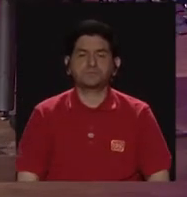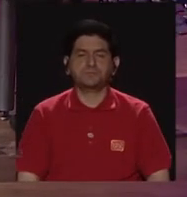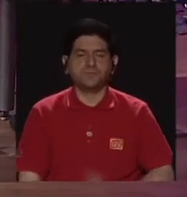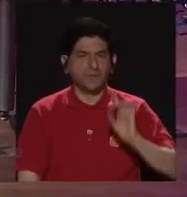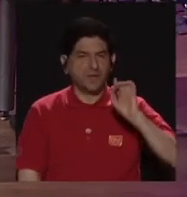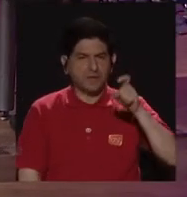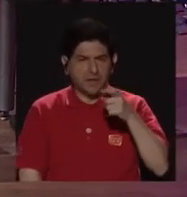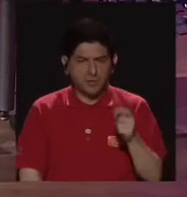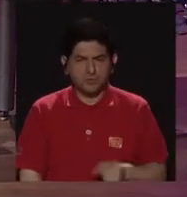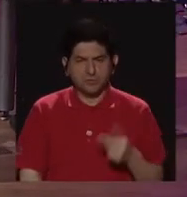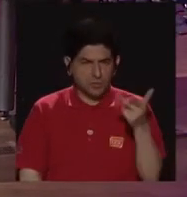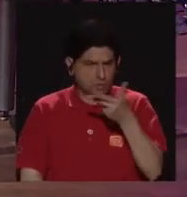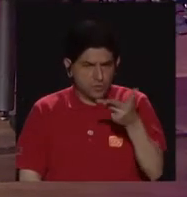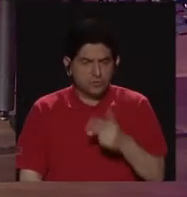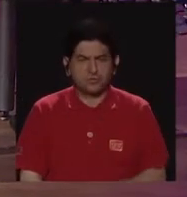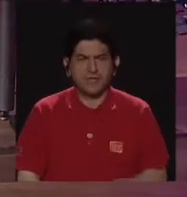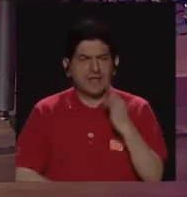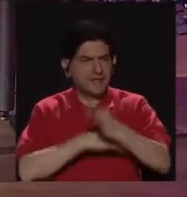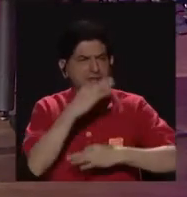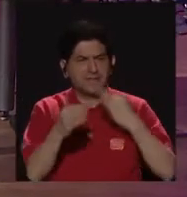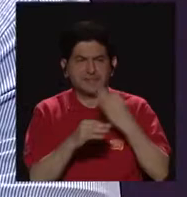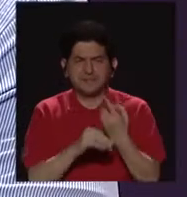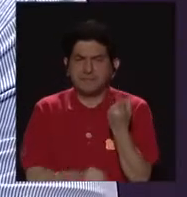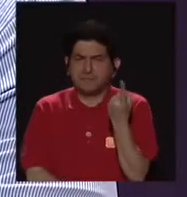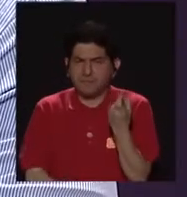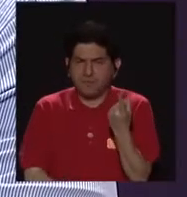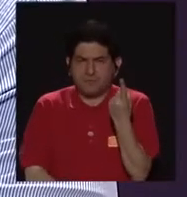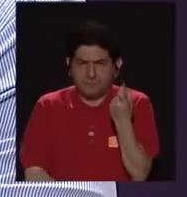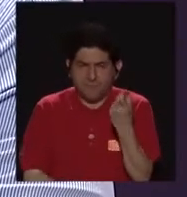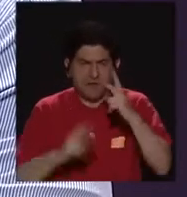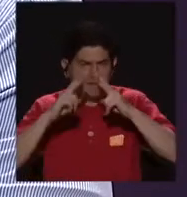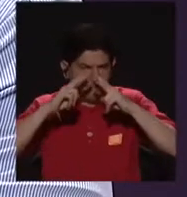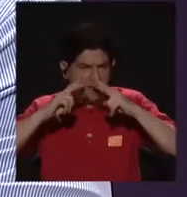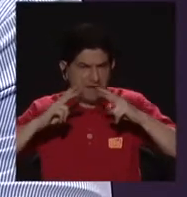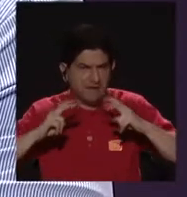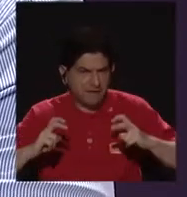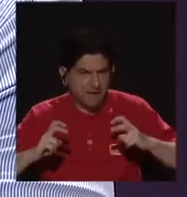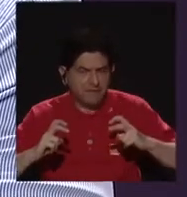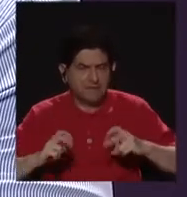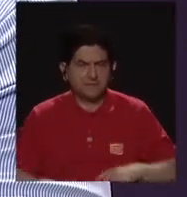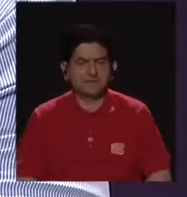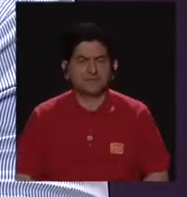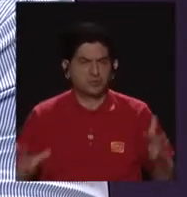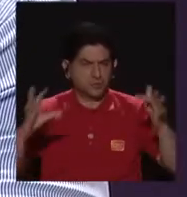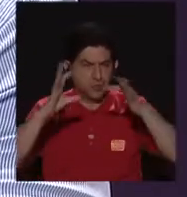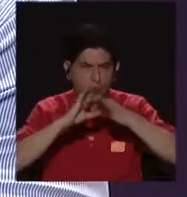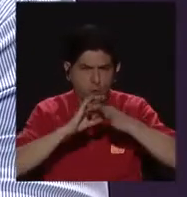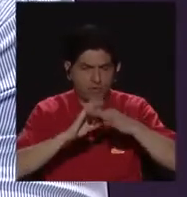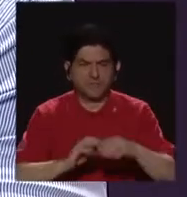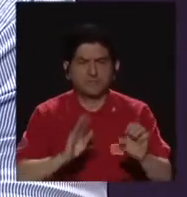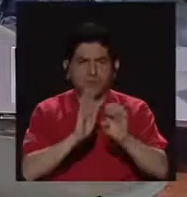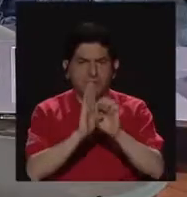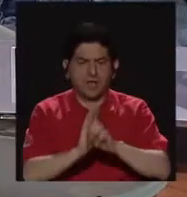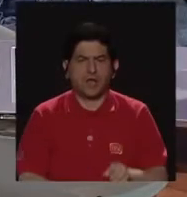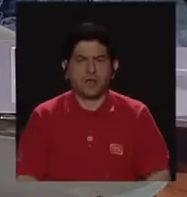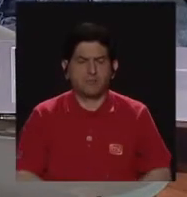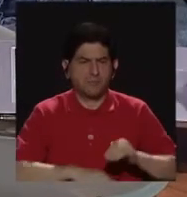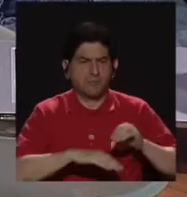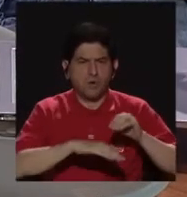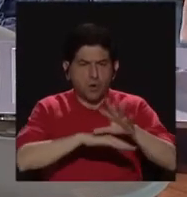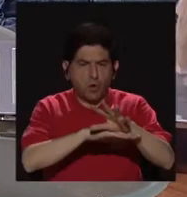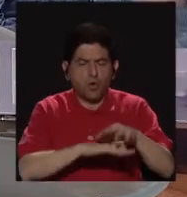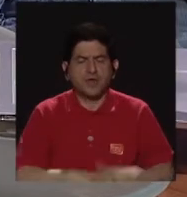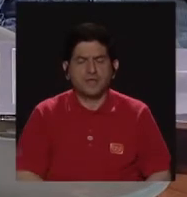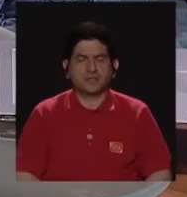diagnóstico de ustedes como una especie de ausencia digamos de análisis de las conexiones entre por ejemplo la orientación sexual y la